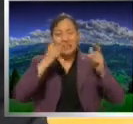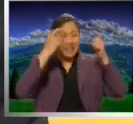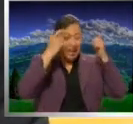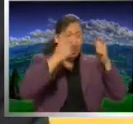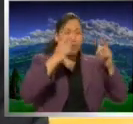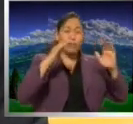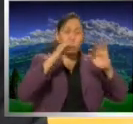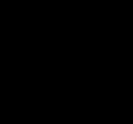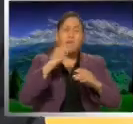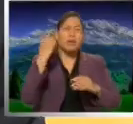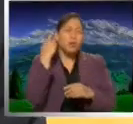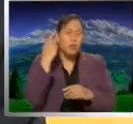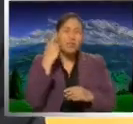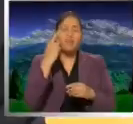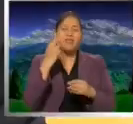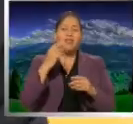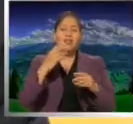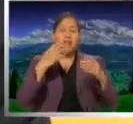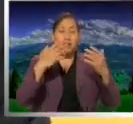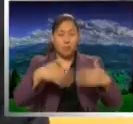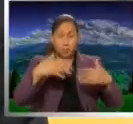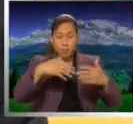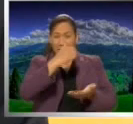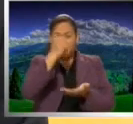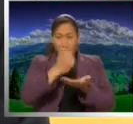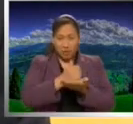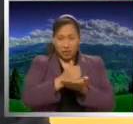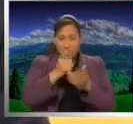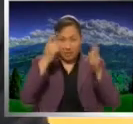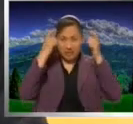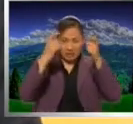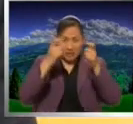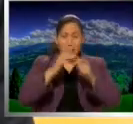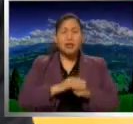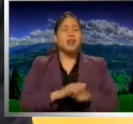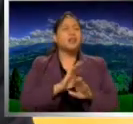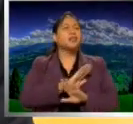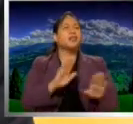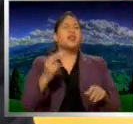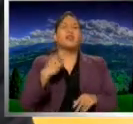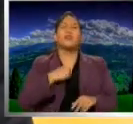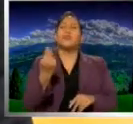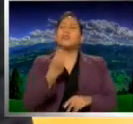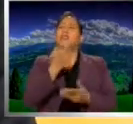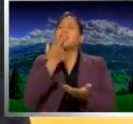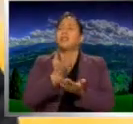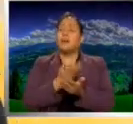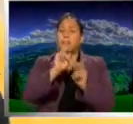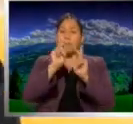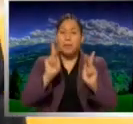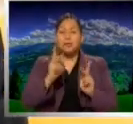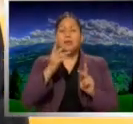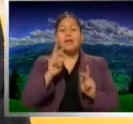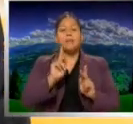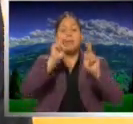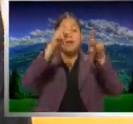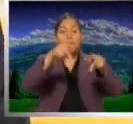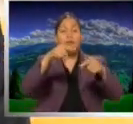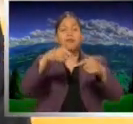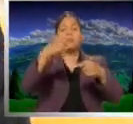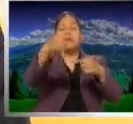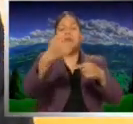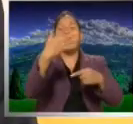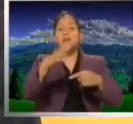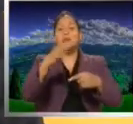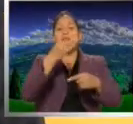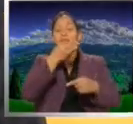bullicio, del ruido que produce la Ciudad de México. Si ya queremos un poquito de paz, a 10 minutos de periférico, los